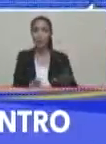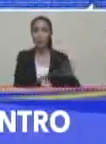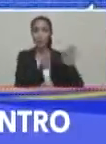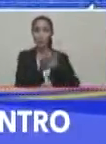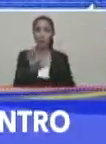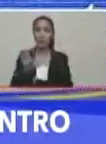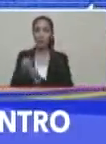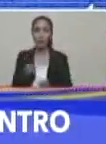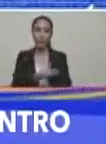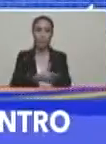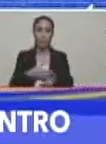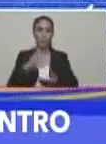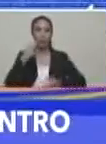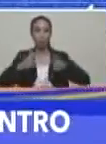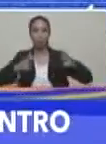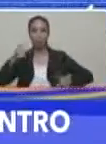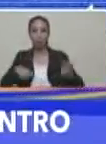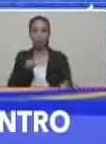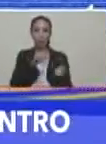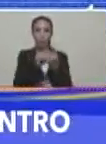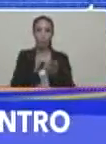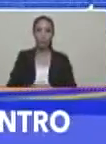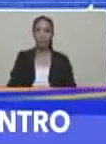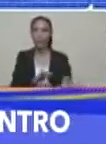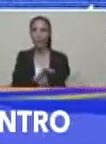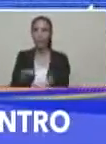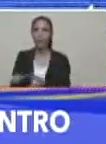1.975 millones.